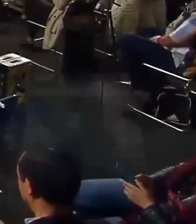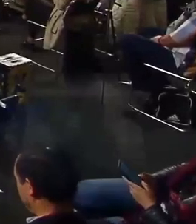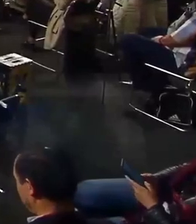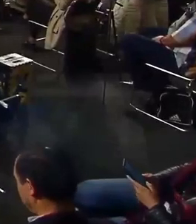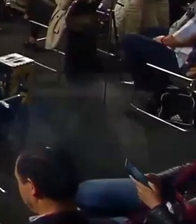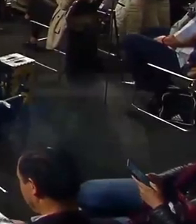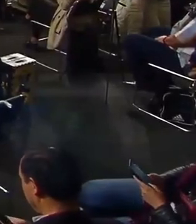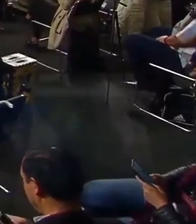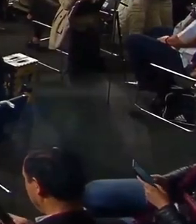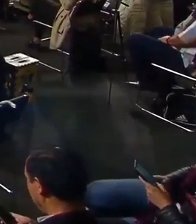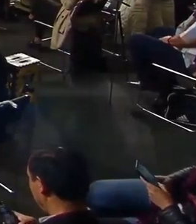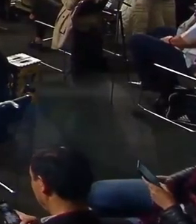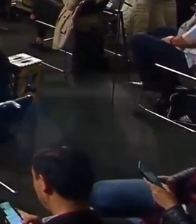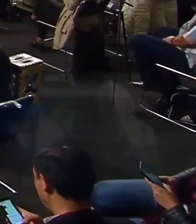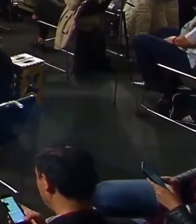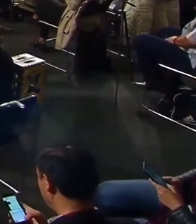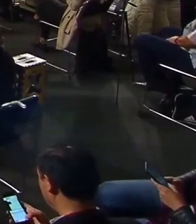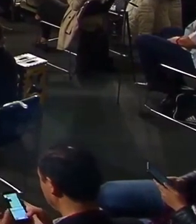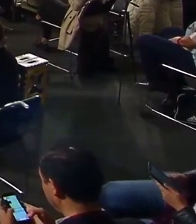pero